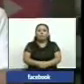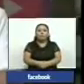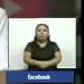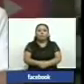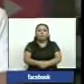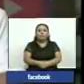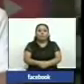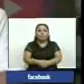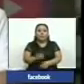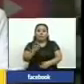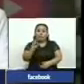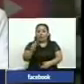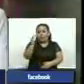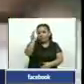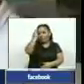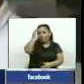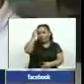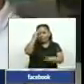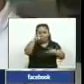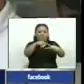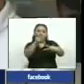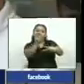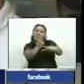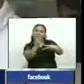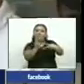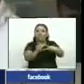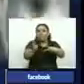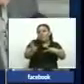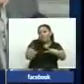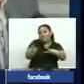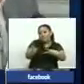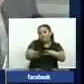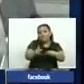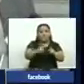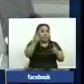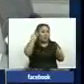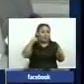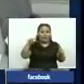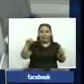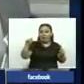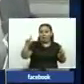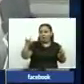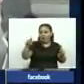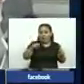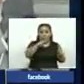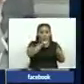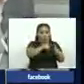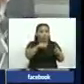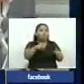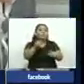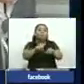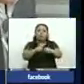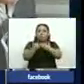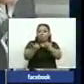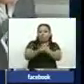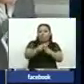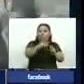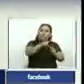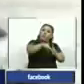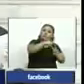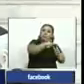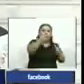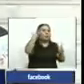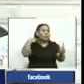Dos caras conocidas en el rubro del transporte colectivo. Catalino Miranda, presidente de Fecoa Trans y Genaro Ramírez de